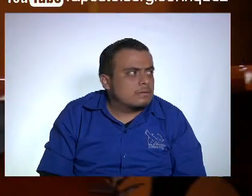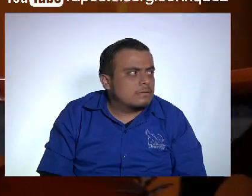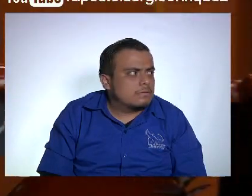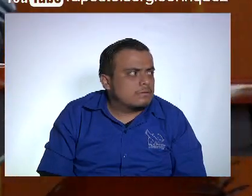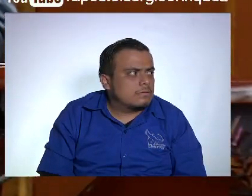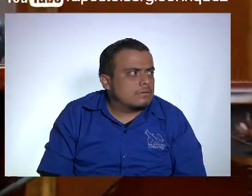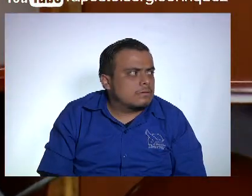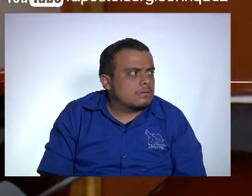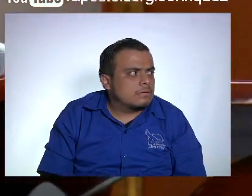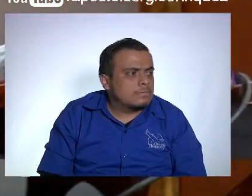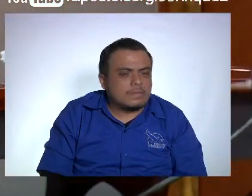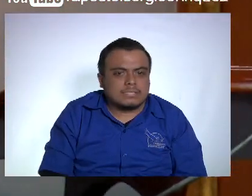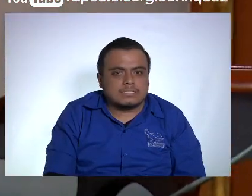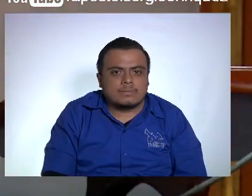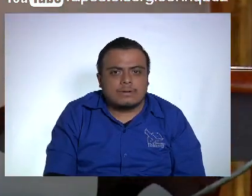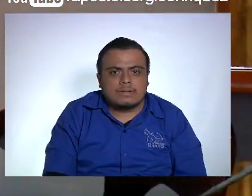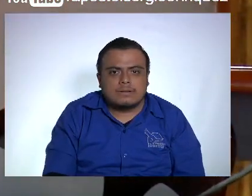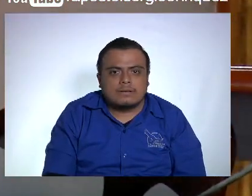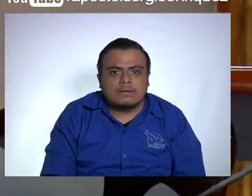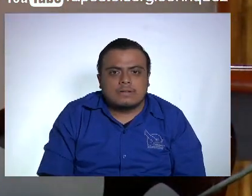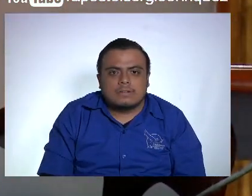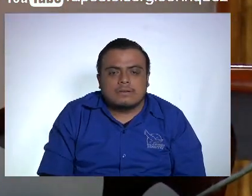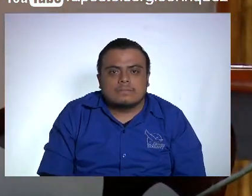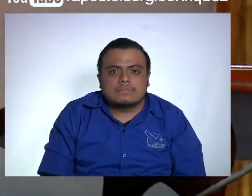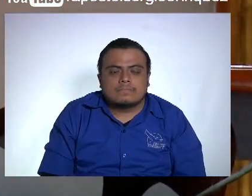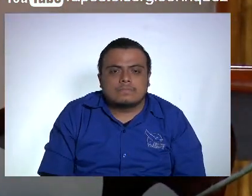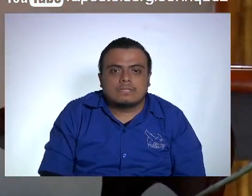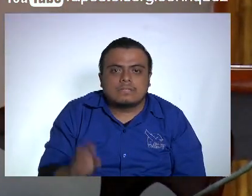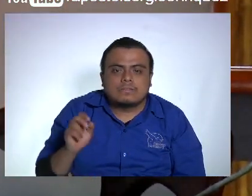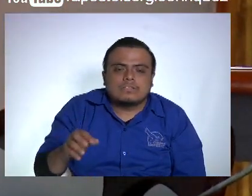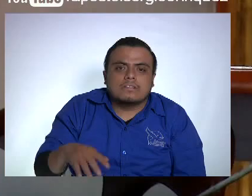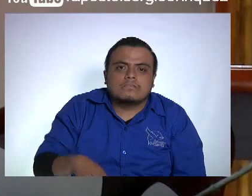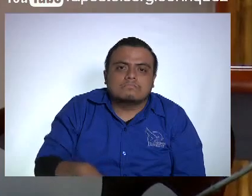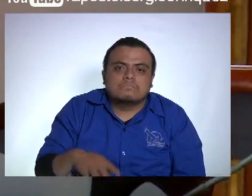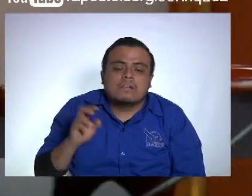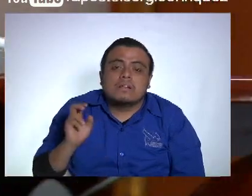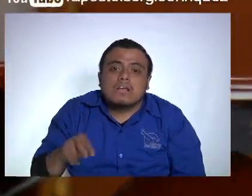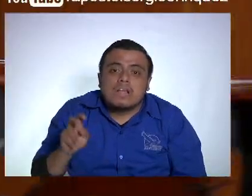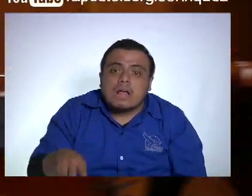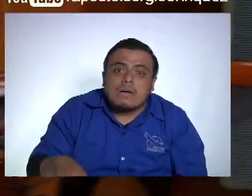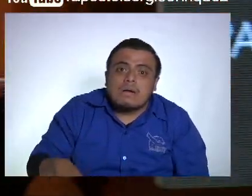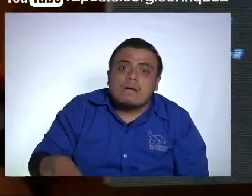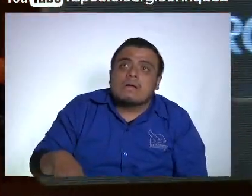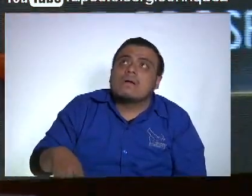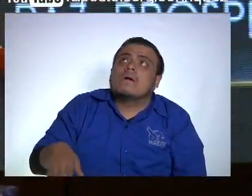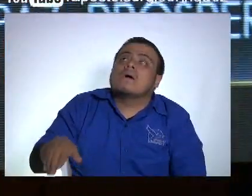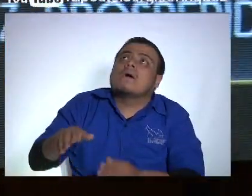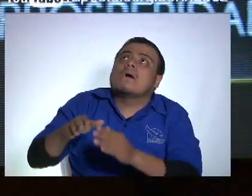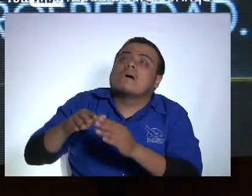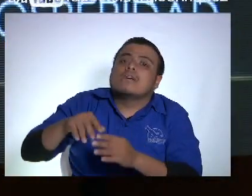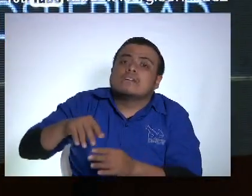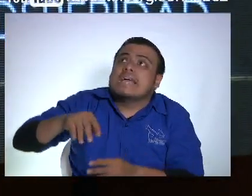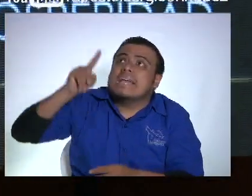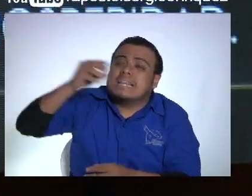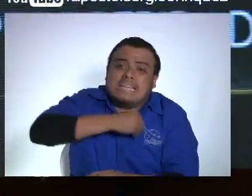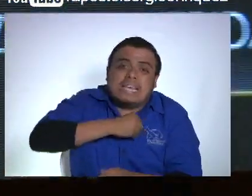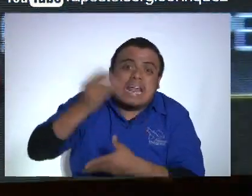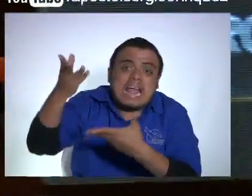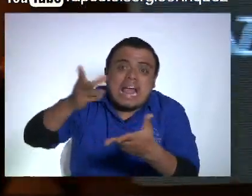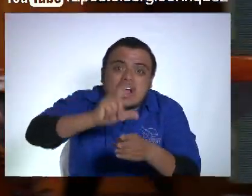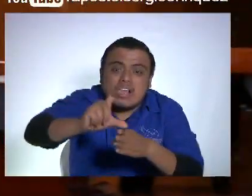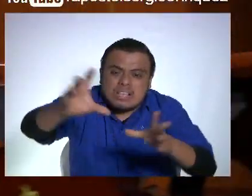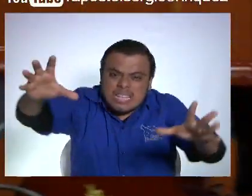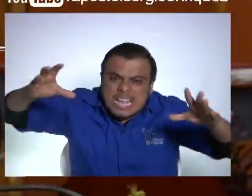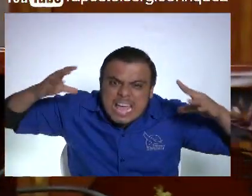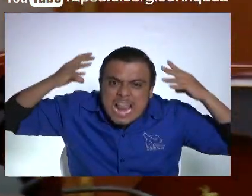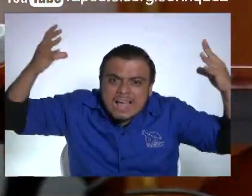Por eso tenemos que aprender a pedirle al Rey de Reyes, porque Él quiere darte cosas grandes, hermano. Él quiere darte cosas